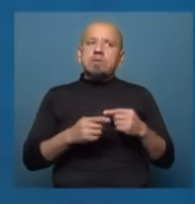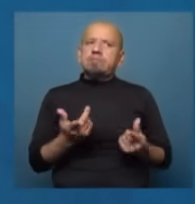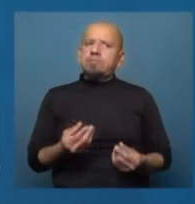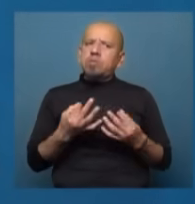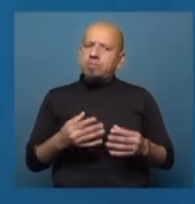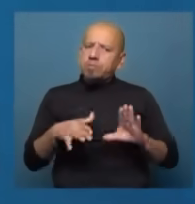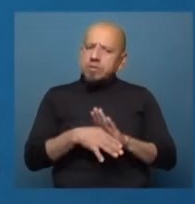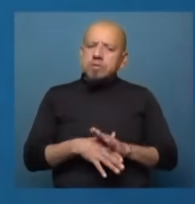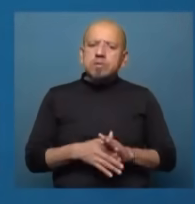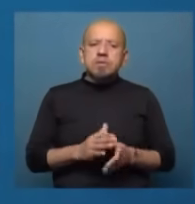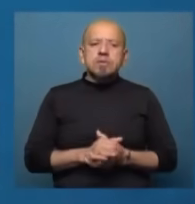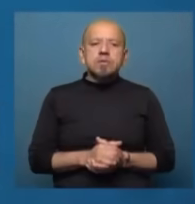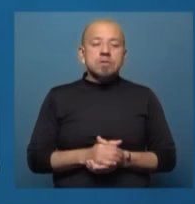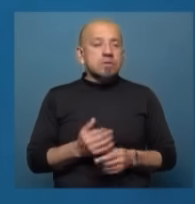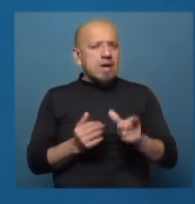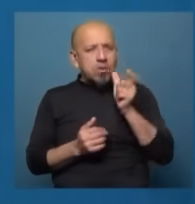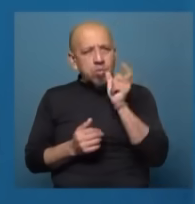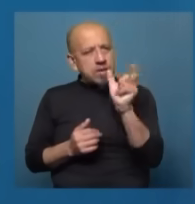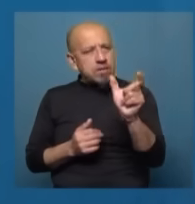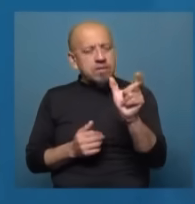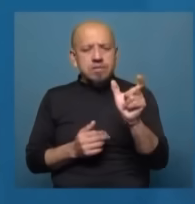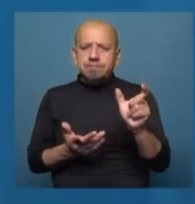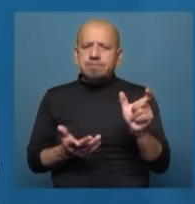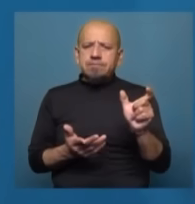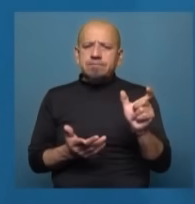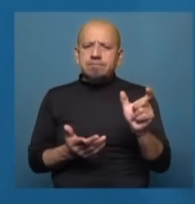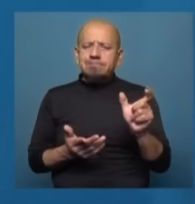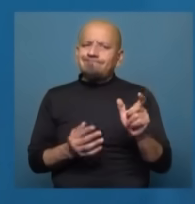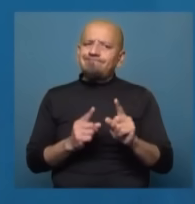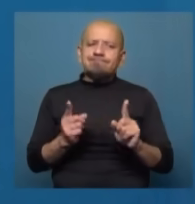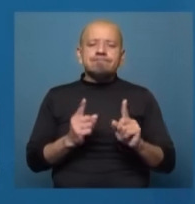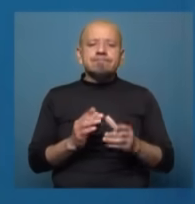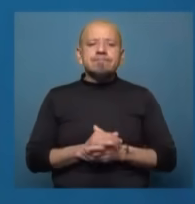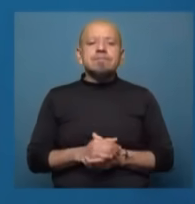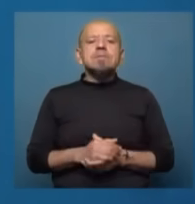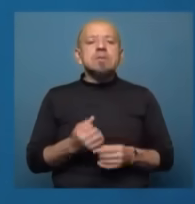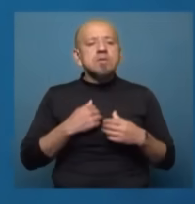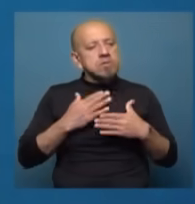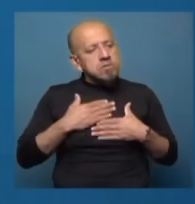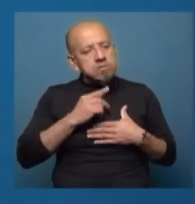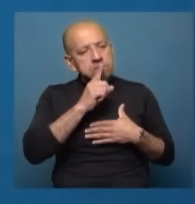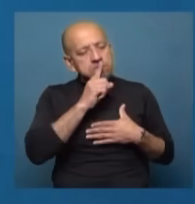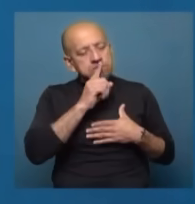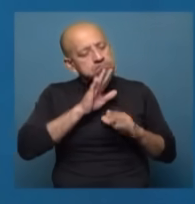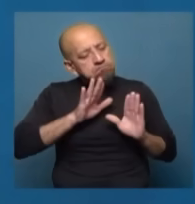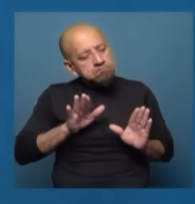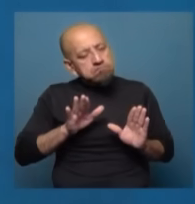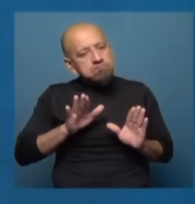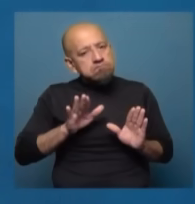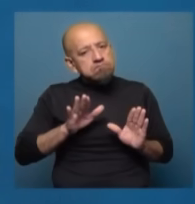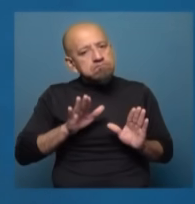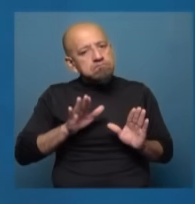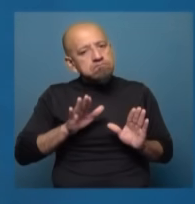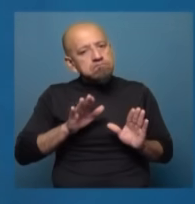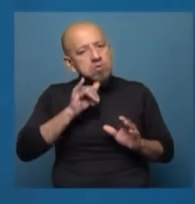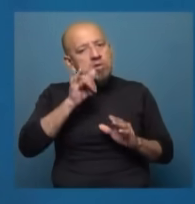no y el argumento no me parece jurídicamente correcto nosotros lo callamos no sé si estuvimos bien o no